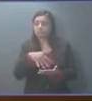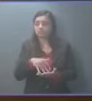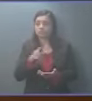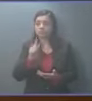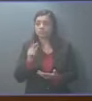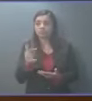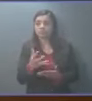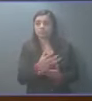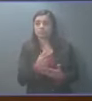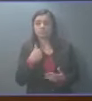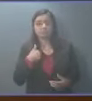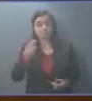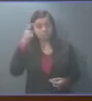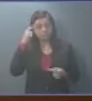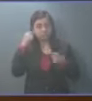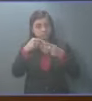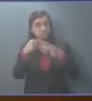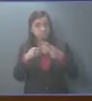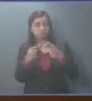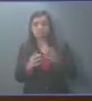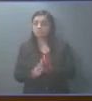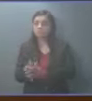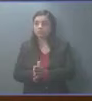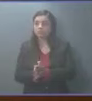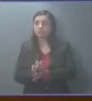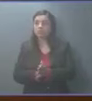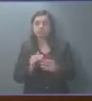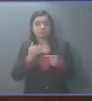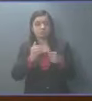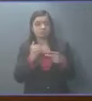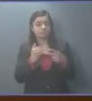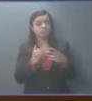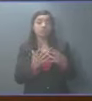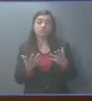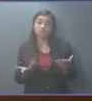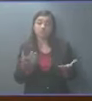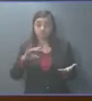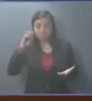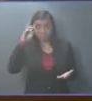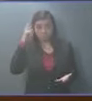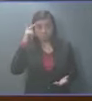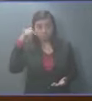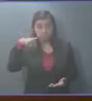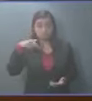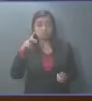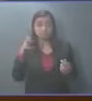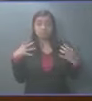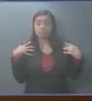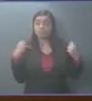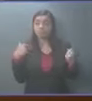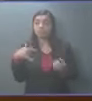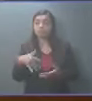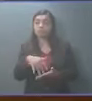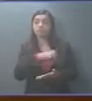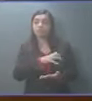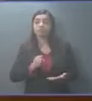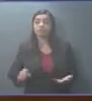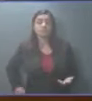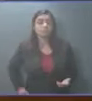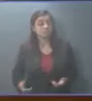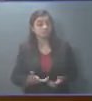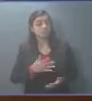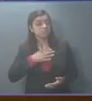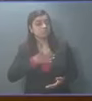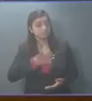yo que todos los rubros que mencionó, sumamente importante, porque eso significa que ahora sí se invirtió en la salud del pueblo salvadoreño. Y eso para mí, créanme